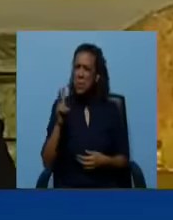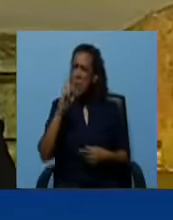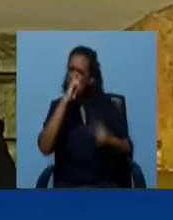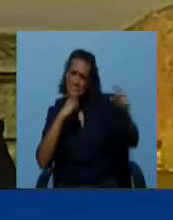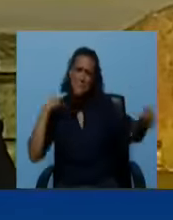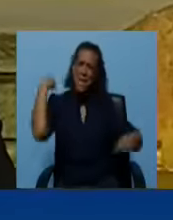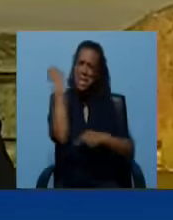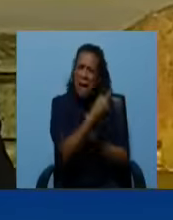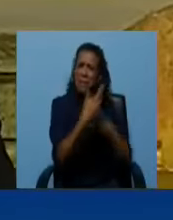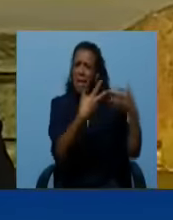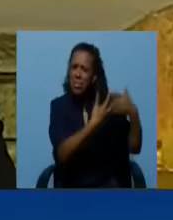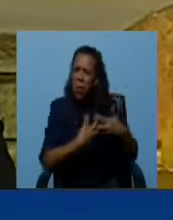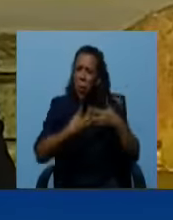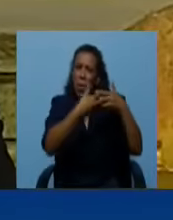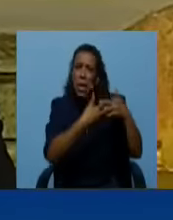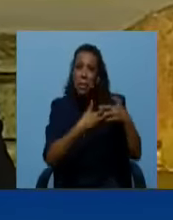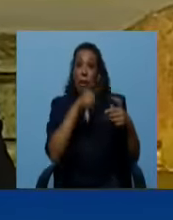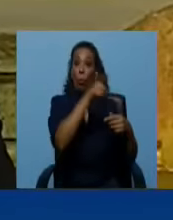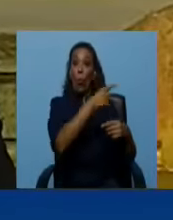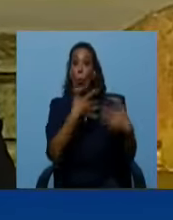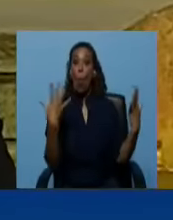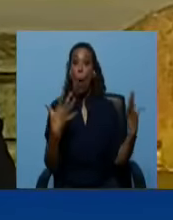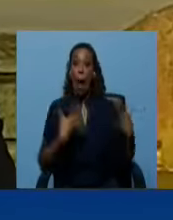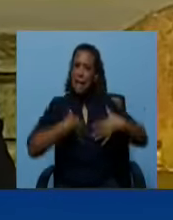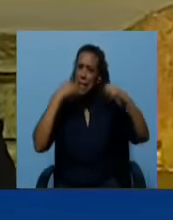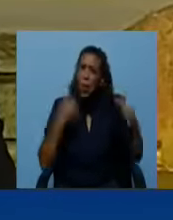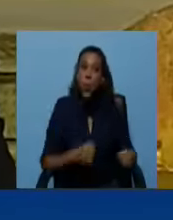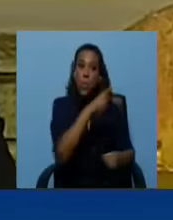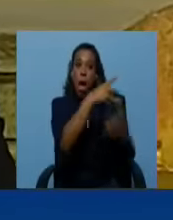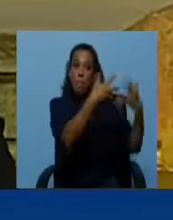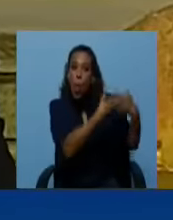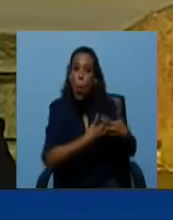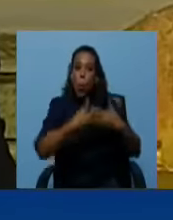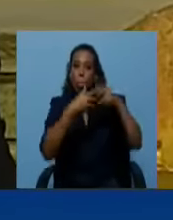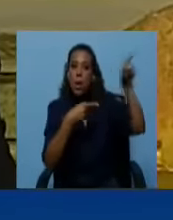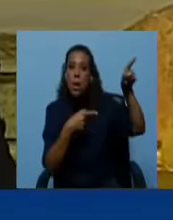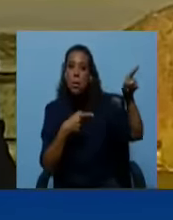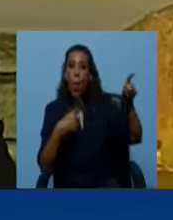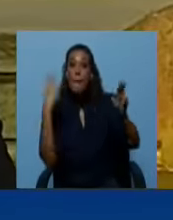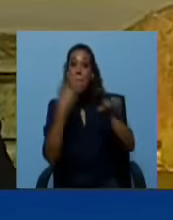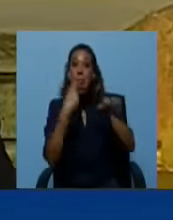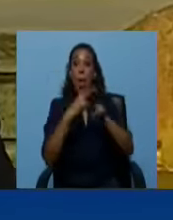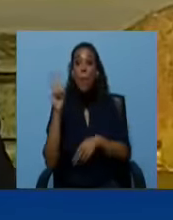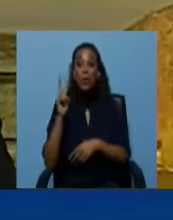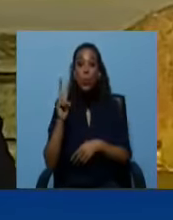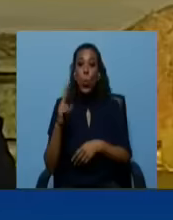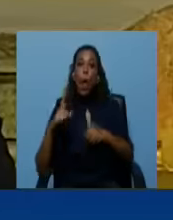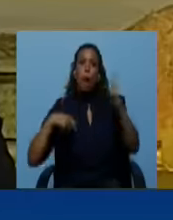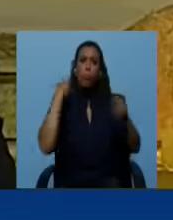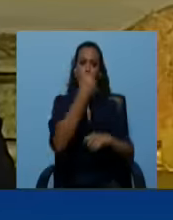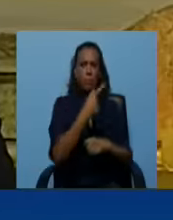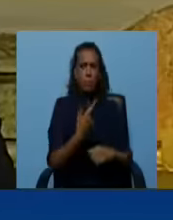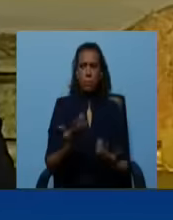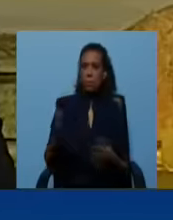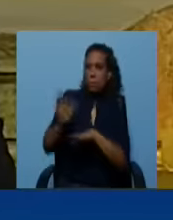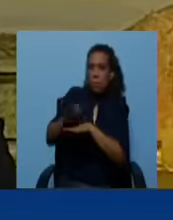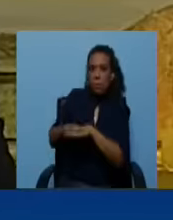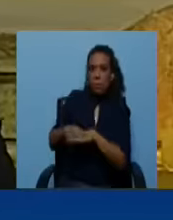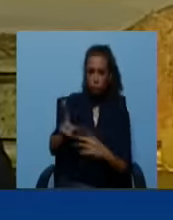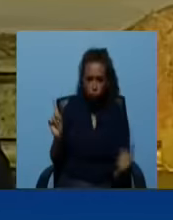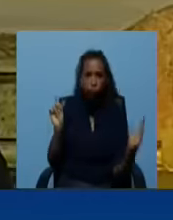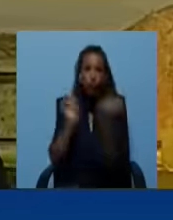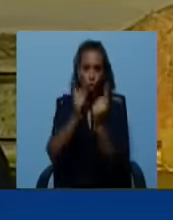inusual y extraordinaria a la seguridad nacional de los Estados Unidos, cosa que le reclamé cara a